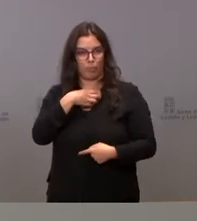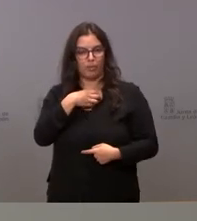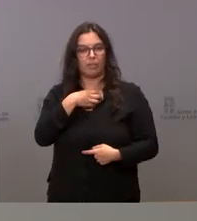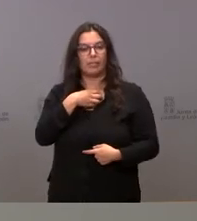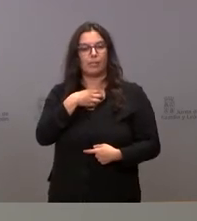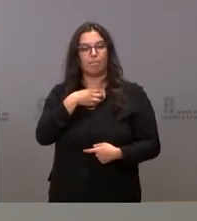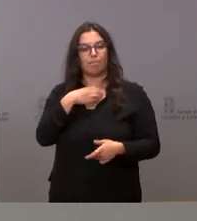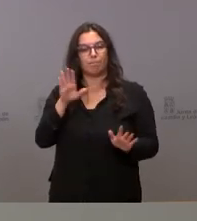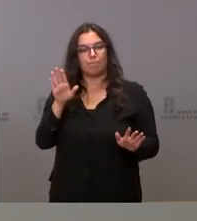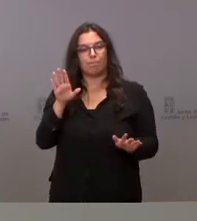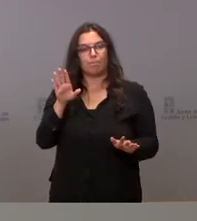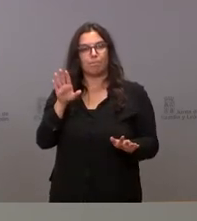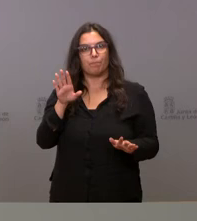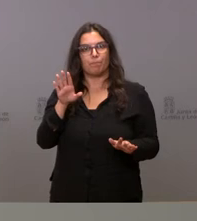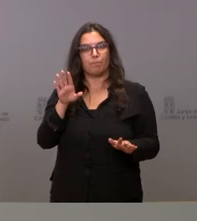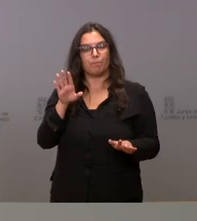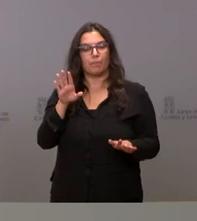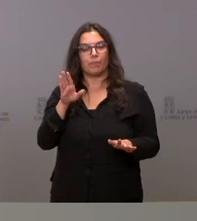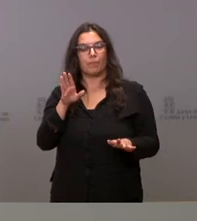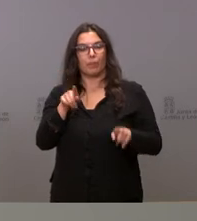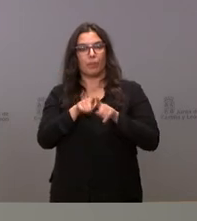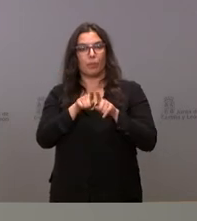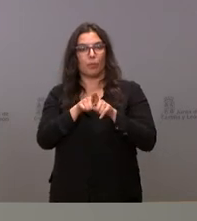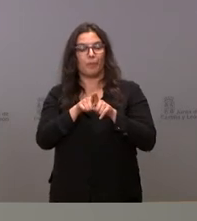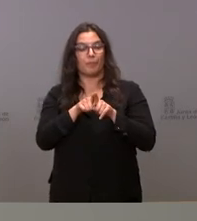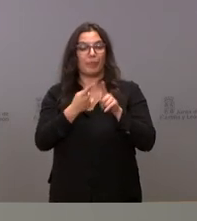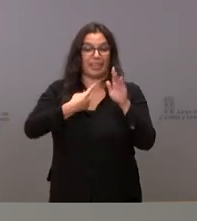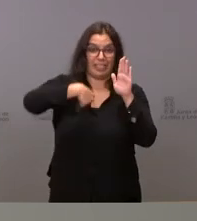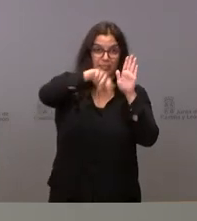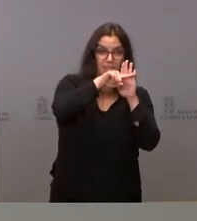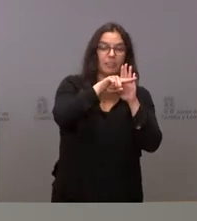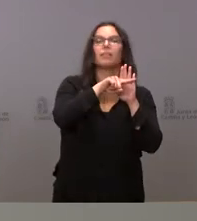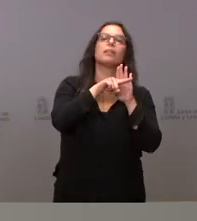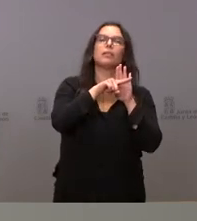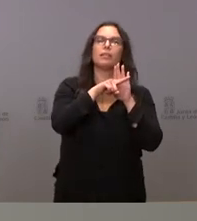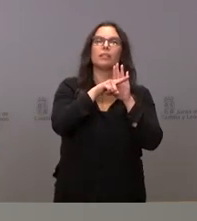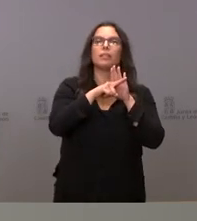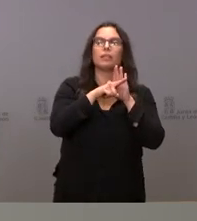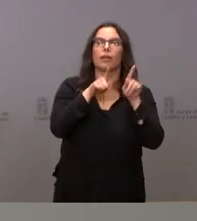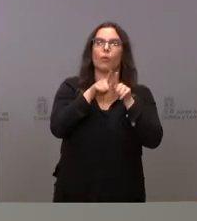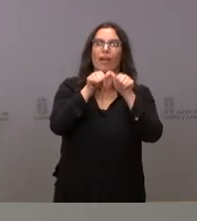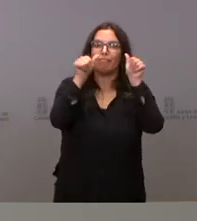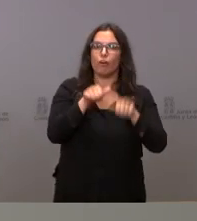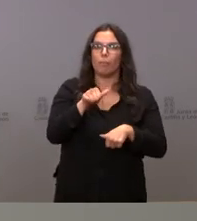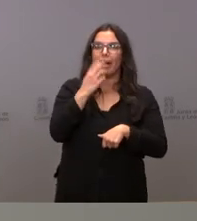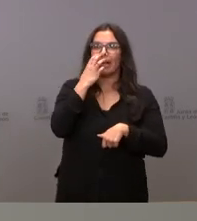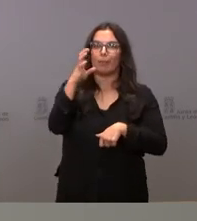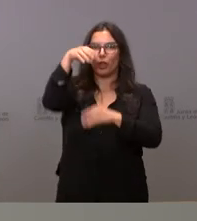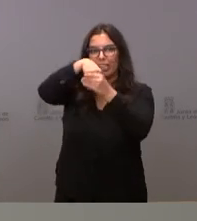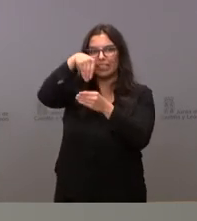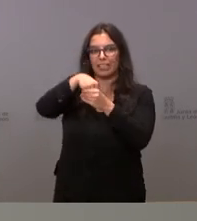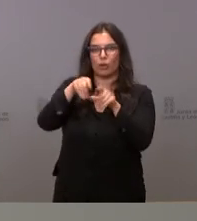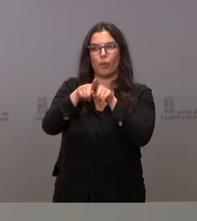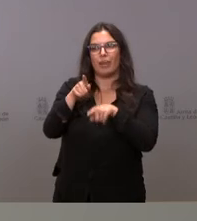resoluciones, se establece la posibilidad de que ya se establezcan una vía de reclamación ante sí mismas, es decir, una especie de